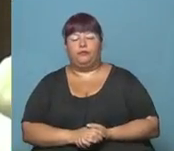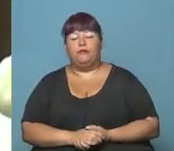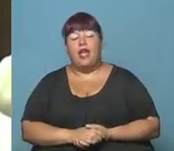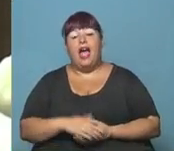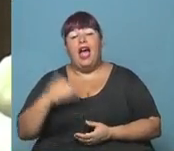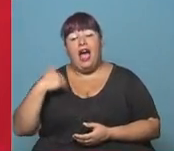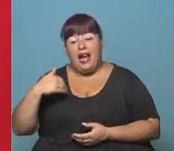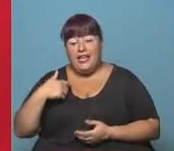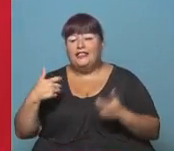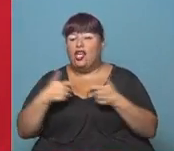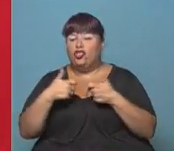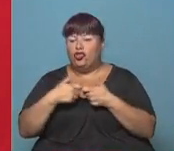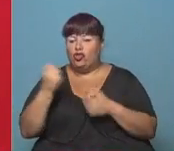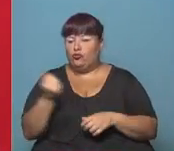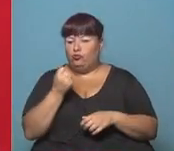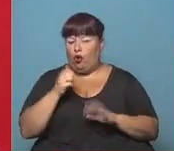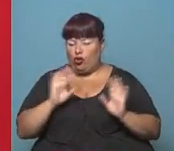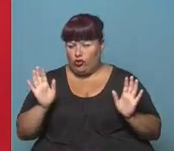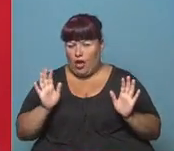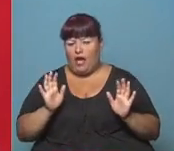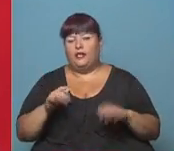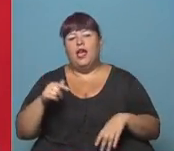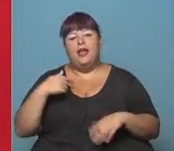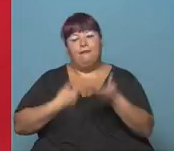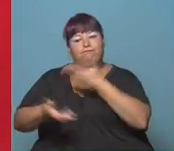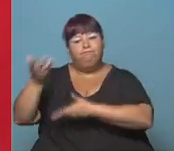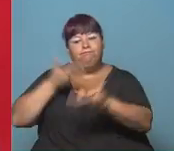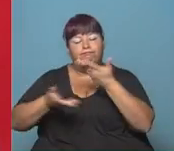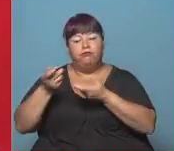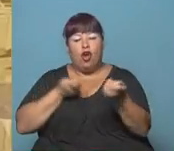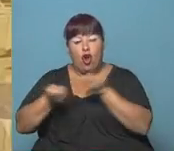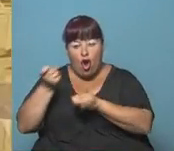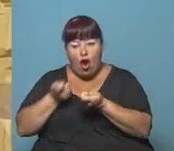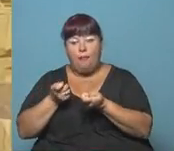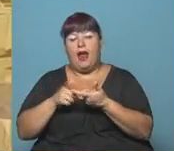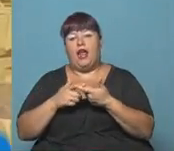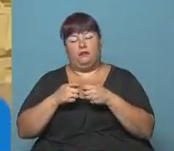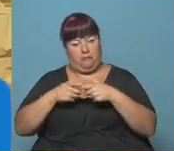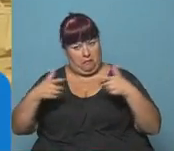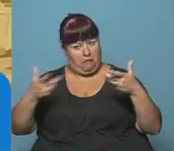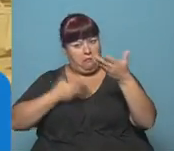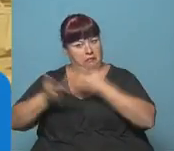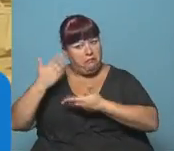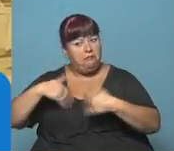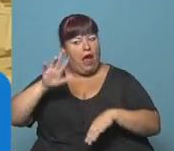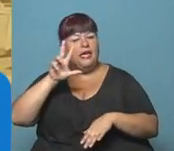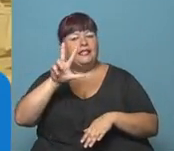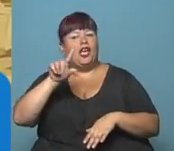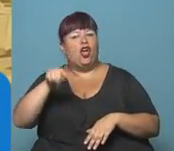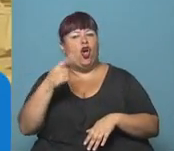Argentina es un socio muy importante y nuestro intercambio comercial ha crecido unos